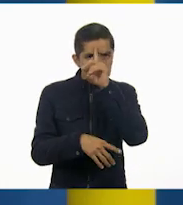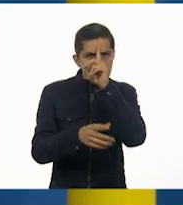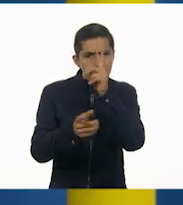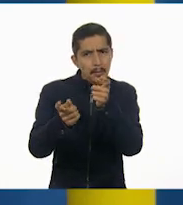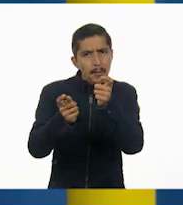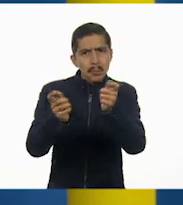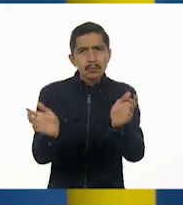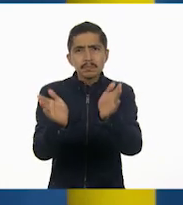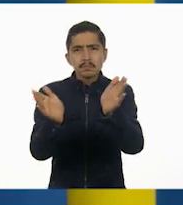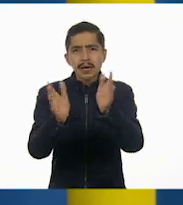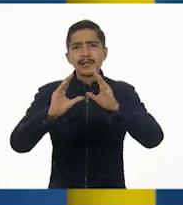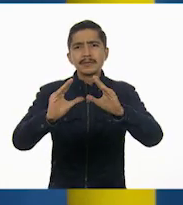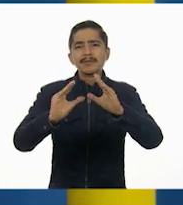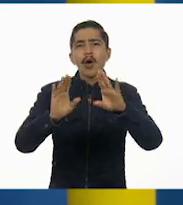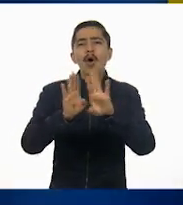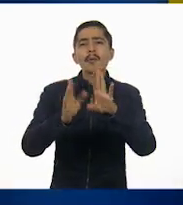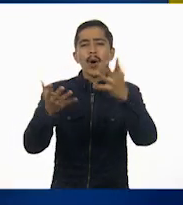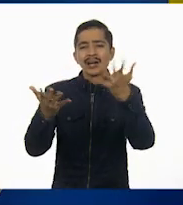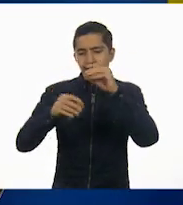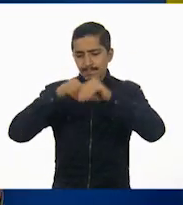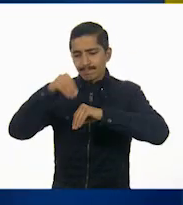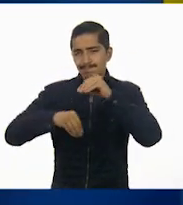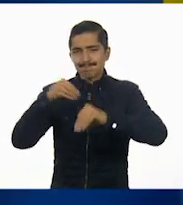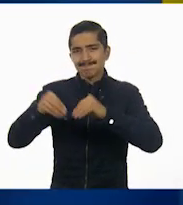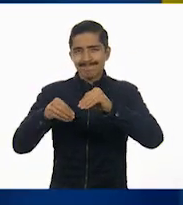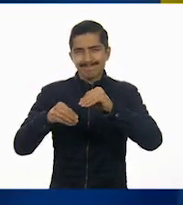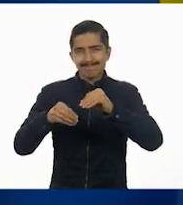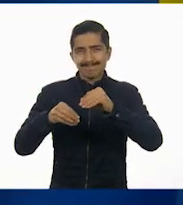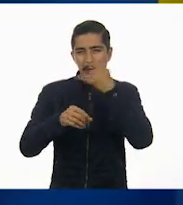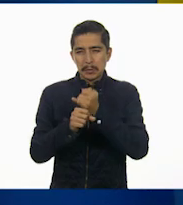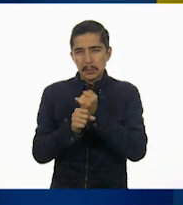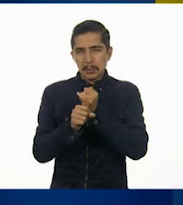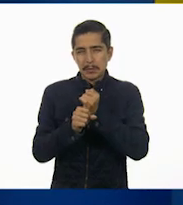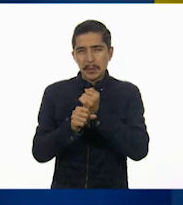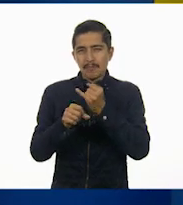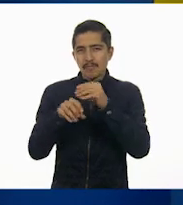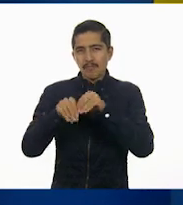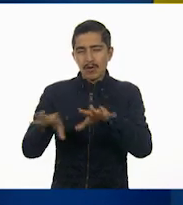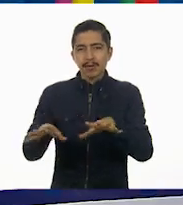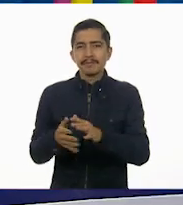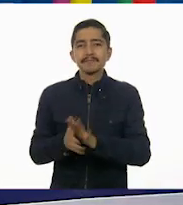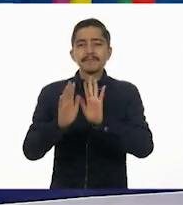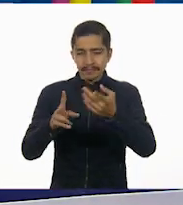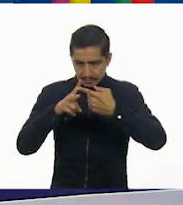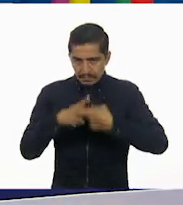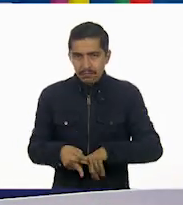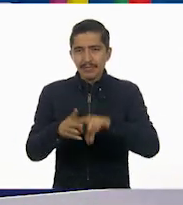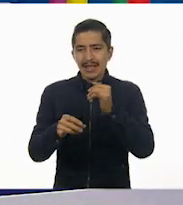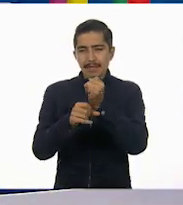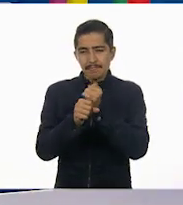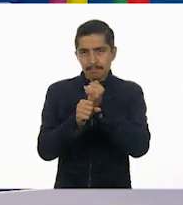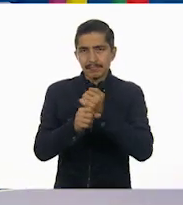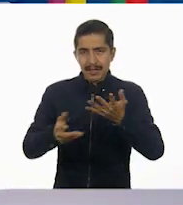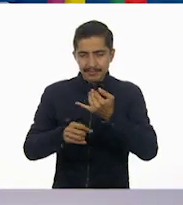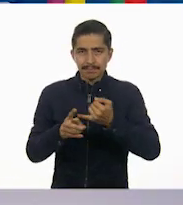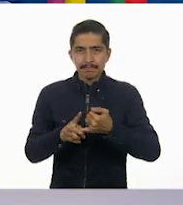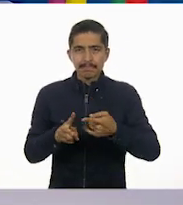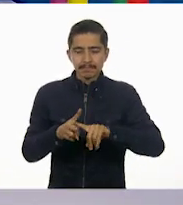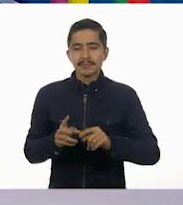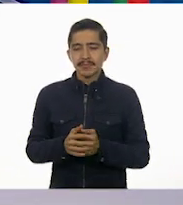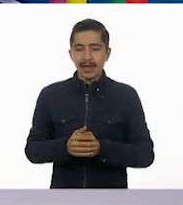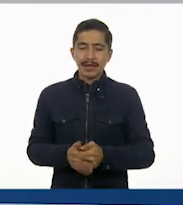de sus fichas de trabajo. Perfecto. Maestra Gaby, iniciaremos con nuestra investigación. Muy bien, chicas, pues